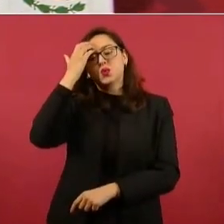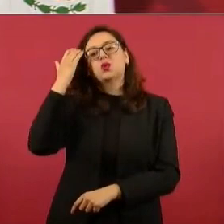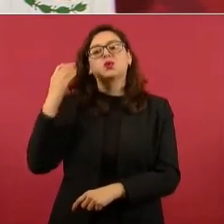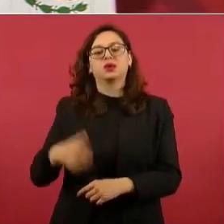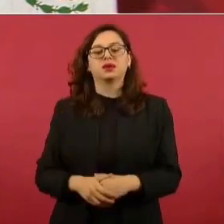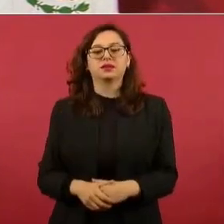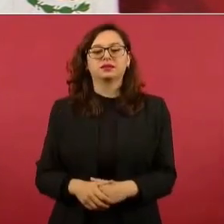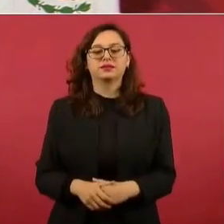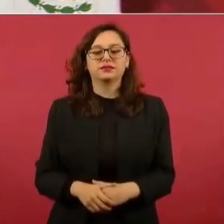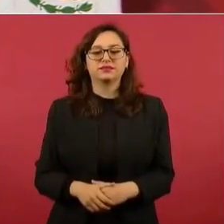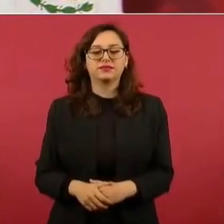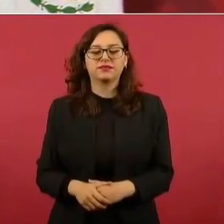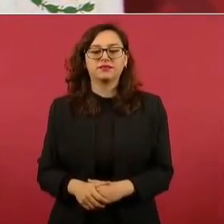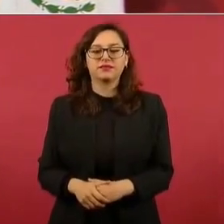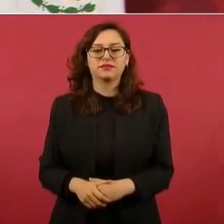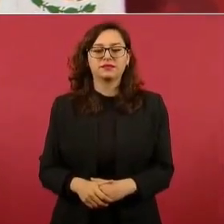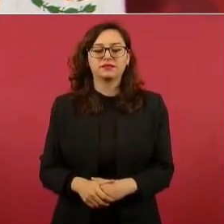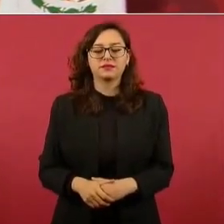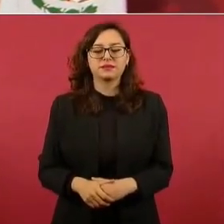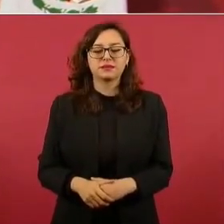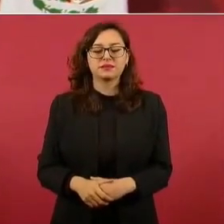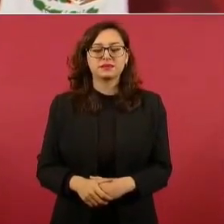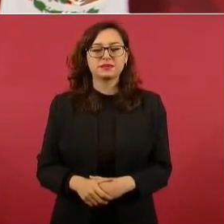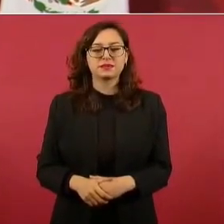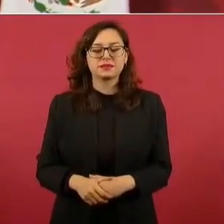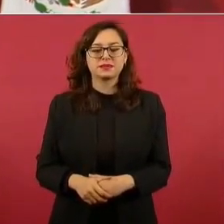Mago decía